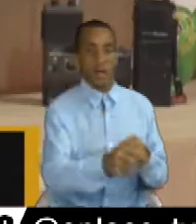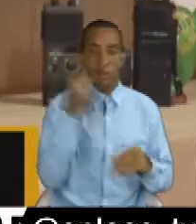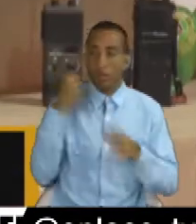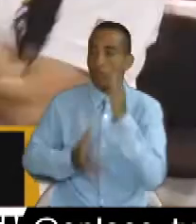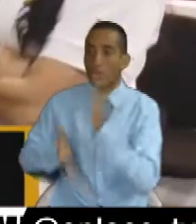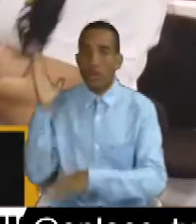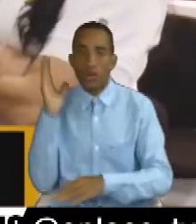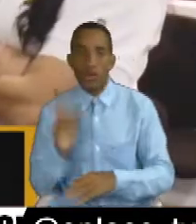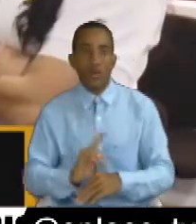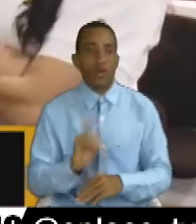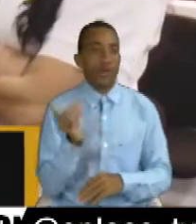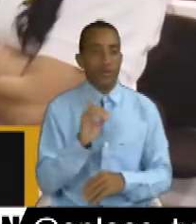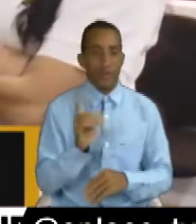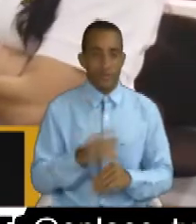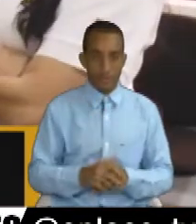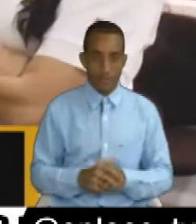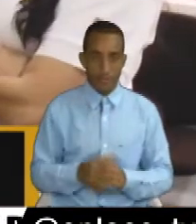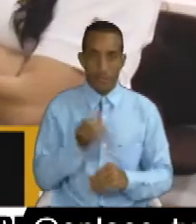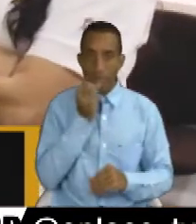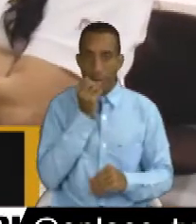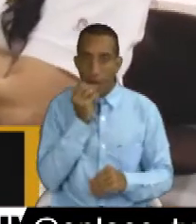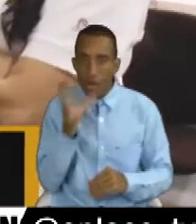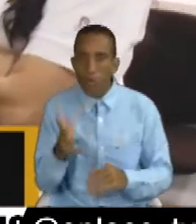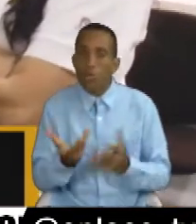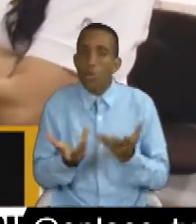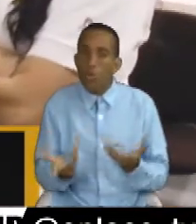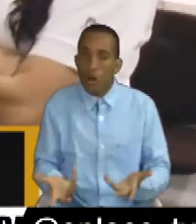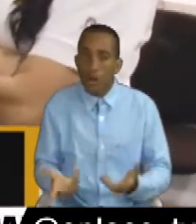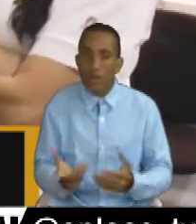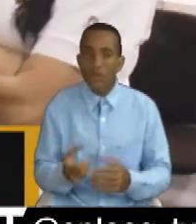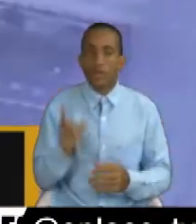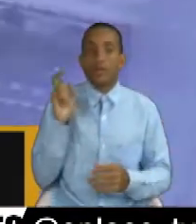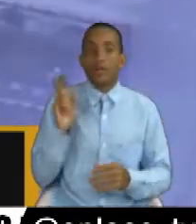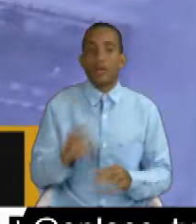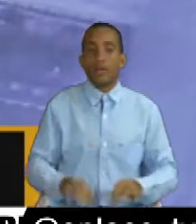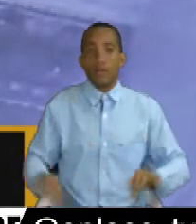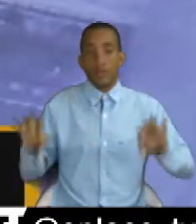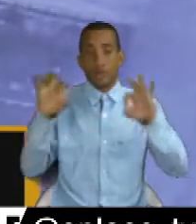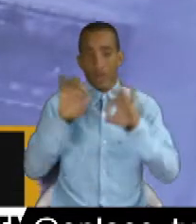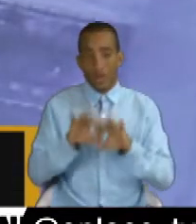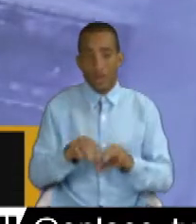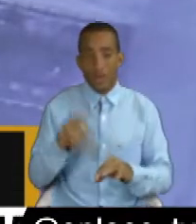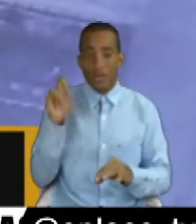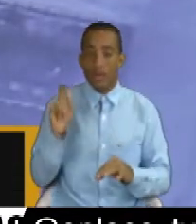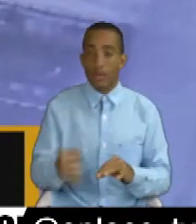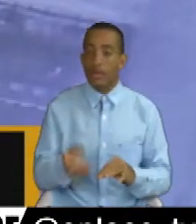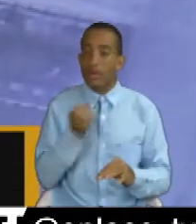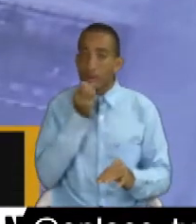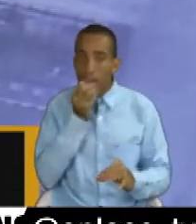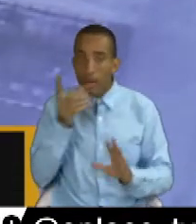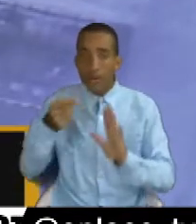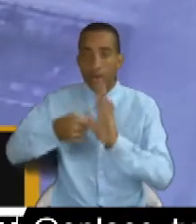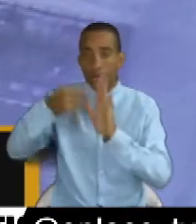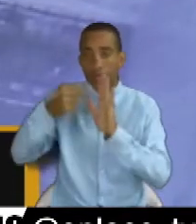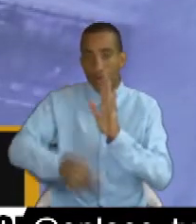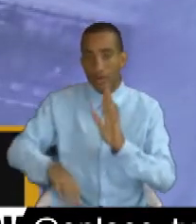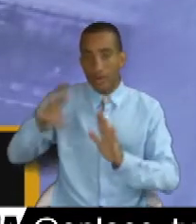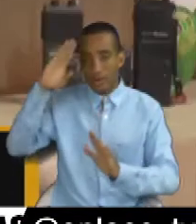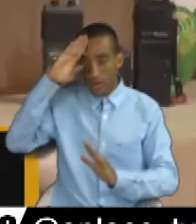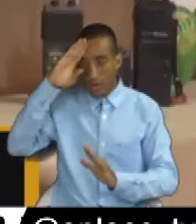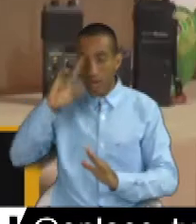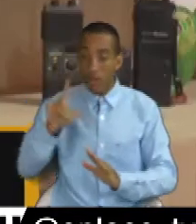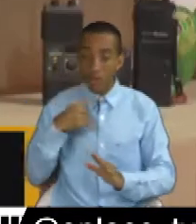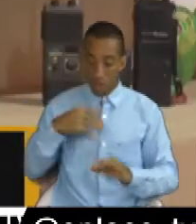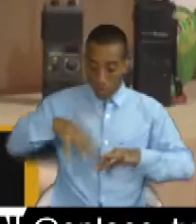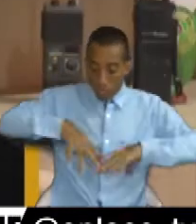las calles. La denuncia para combatir todo acto delictivo es importante que sea interpuesta ante las autoridades por las víctimas. Es importante